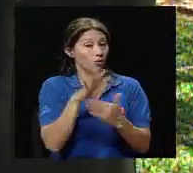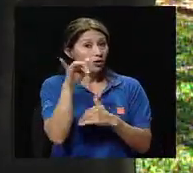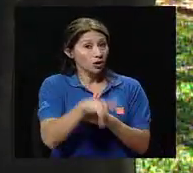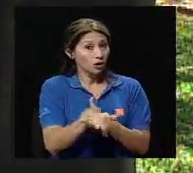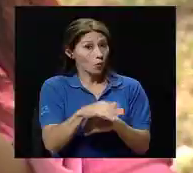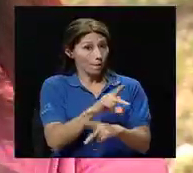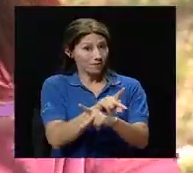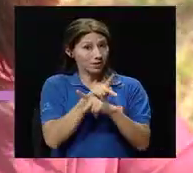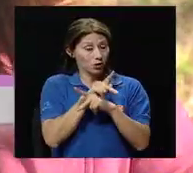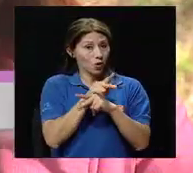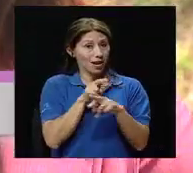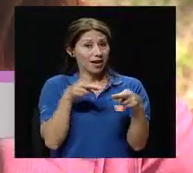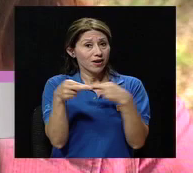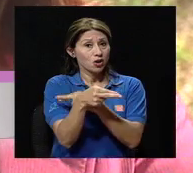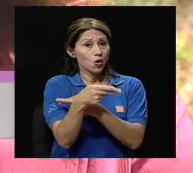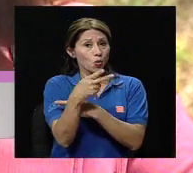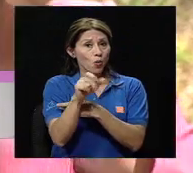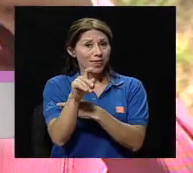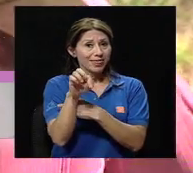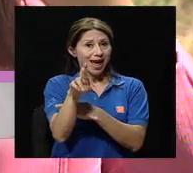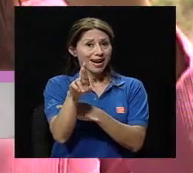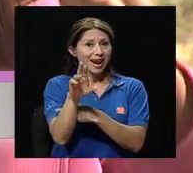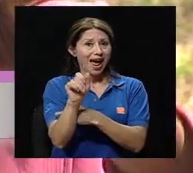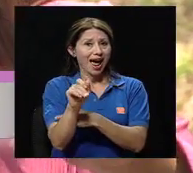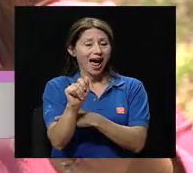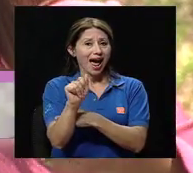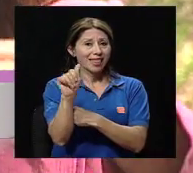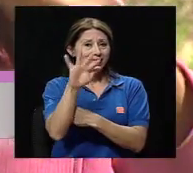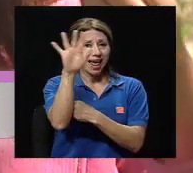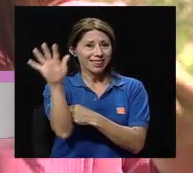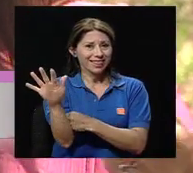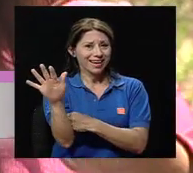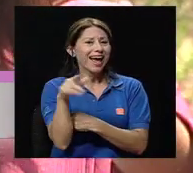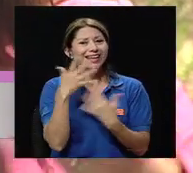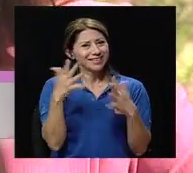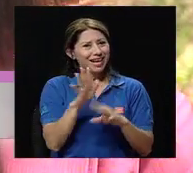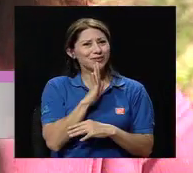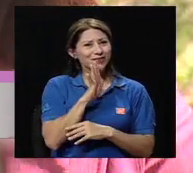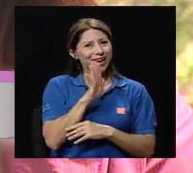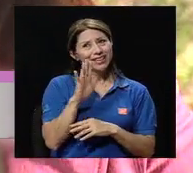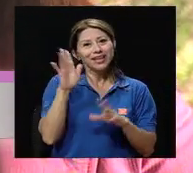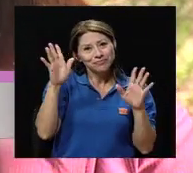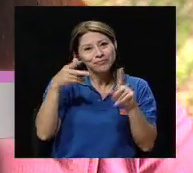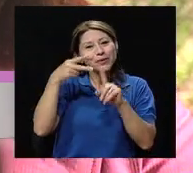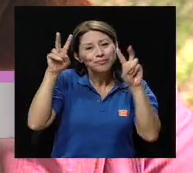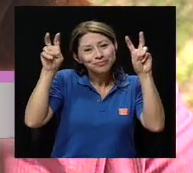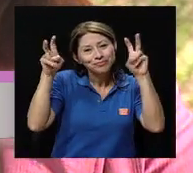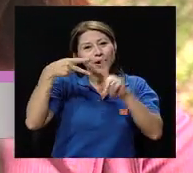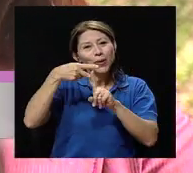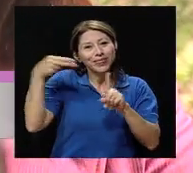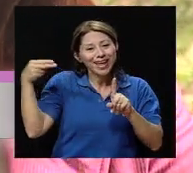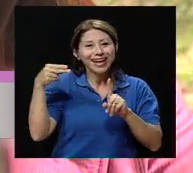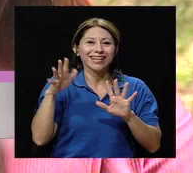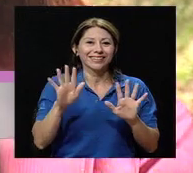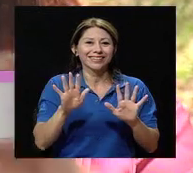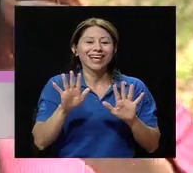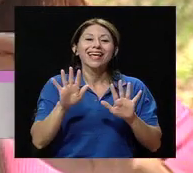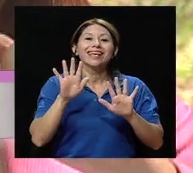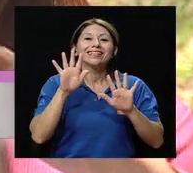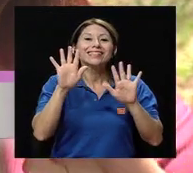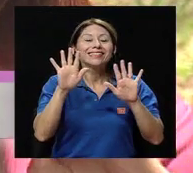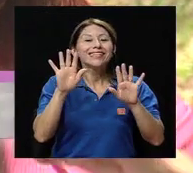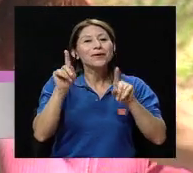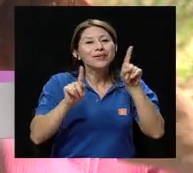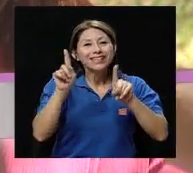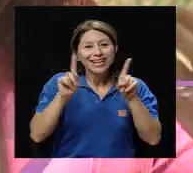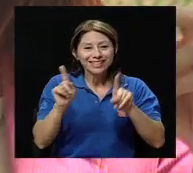Huetar Atlántica. Y don Luis Bernardo nos mencionaba estos hoteles cinco estrellas de este mosquito de la Aedes aegypti. ¿Podríamos decir que definitivamente hay una